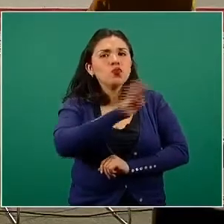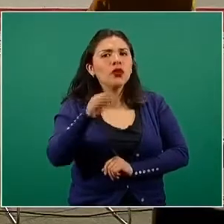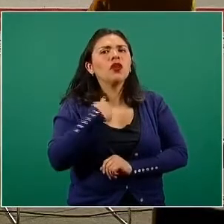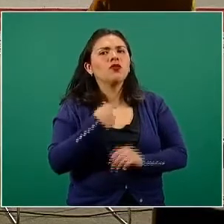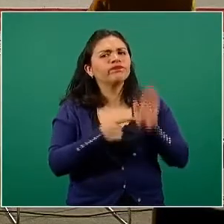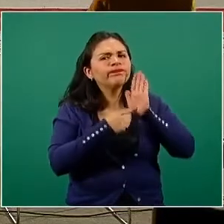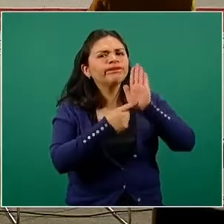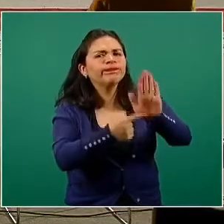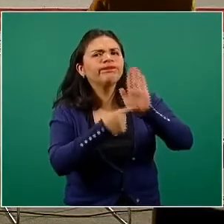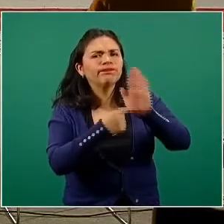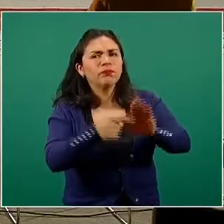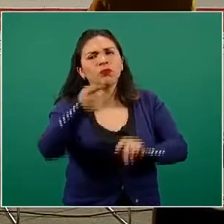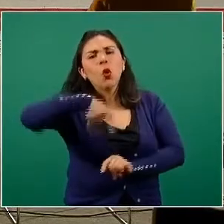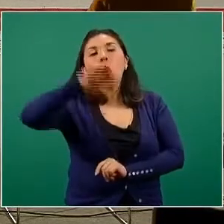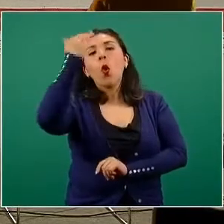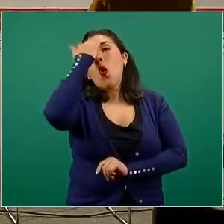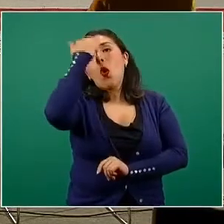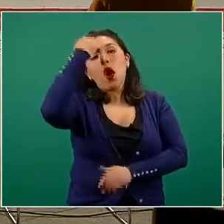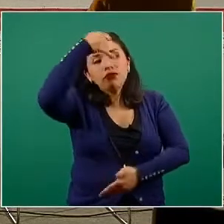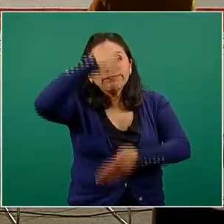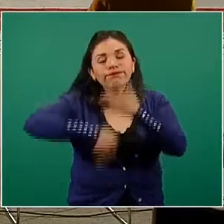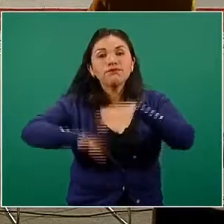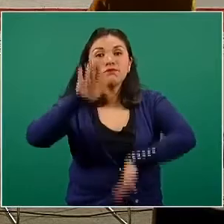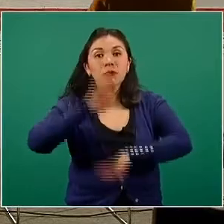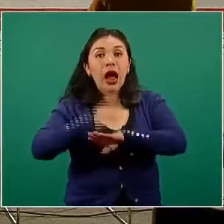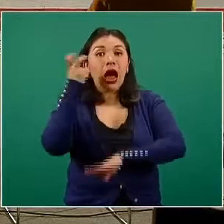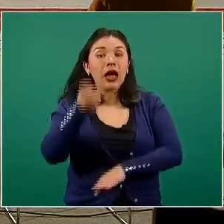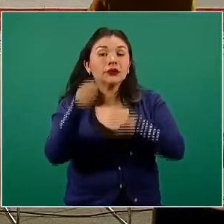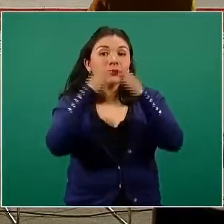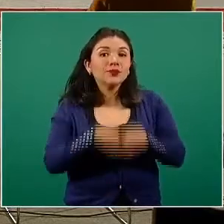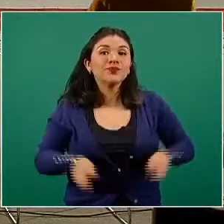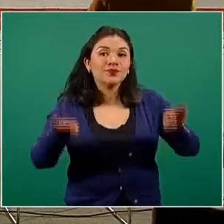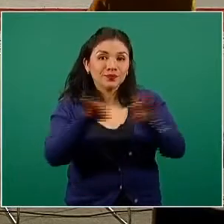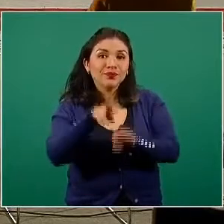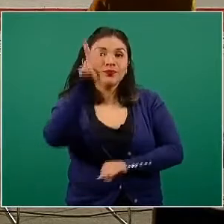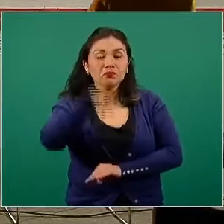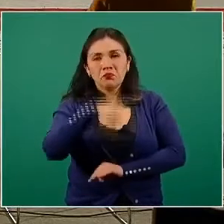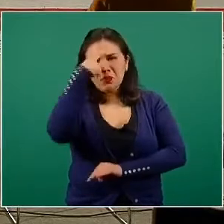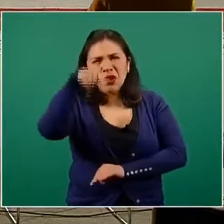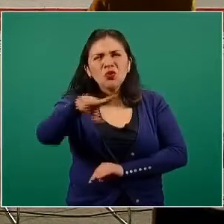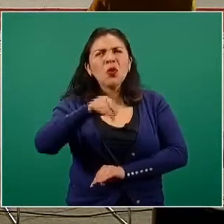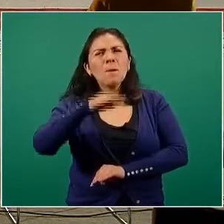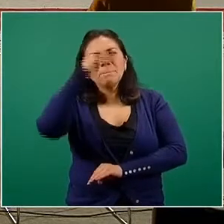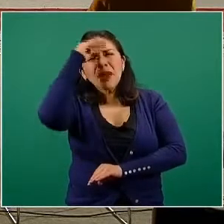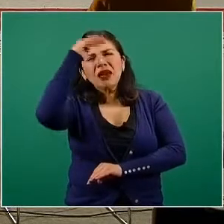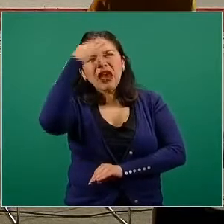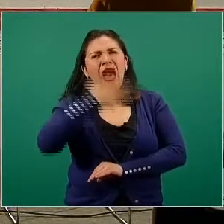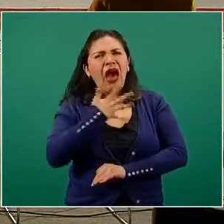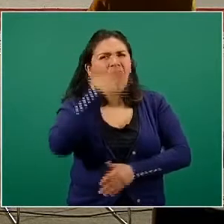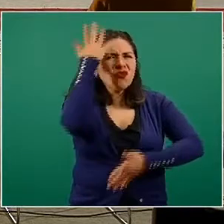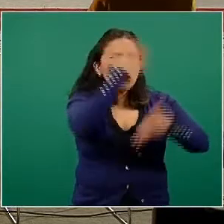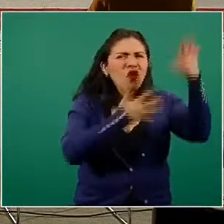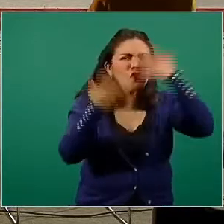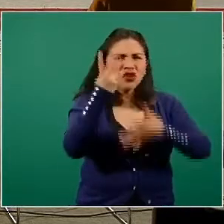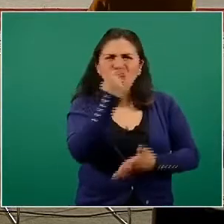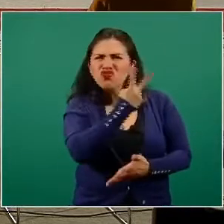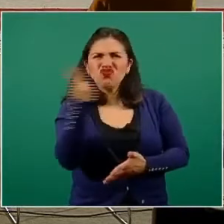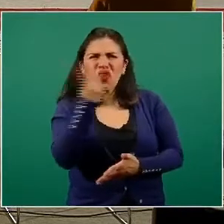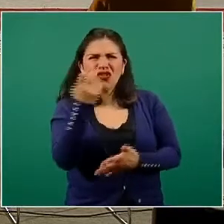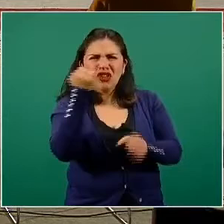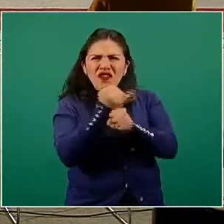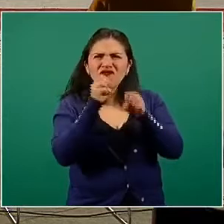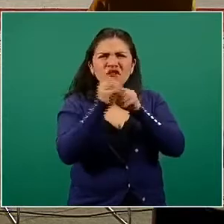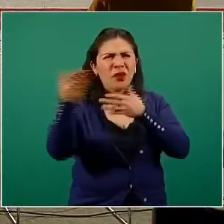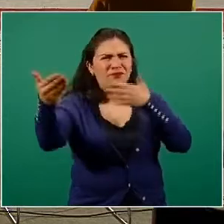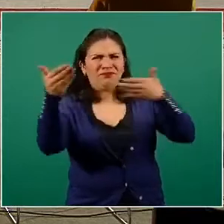gustado hacerla del conocimiento de todo el mundo. Esto es muy importante para que no se confunda que existen dos tipos de dato